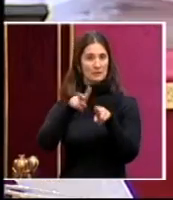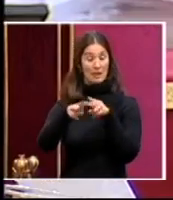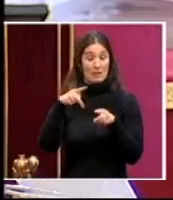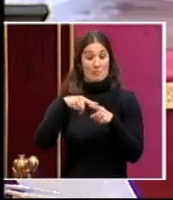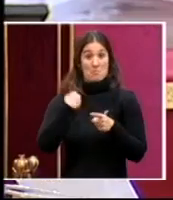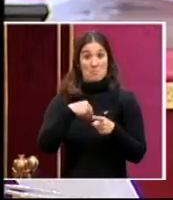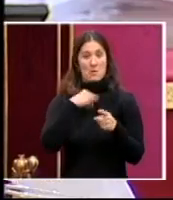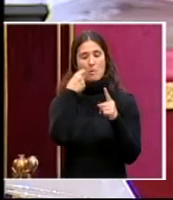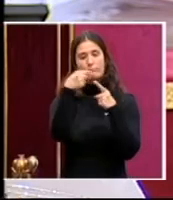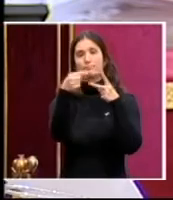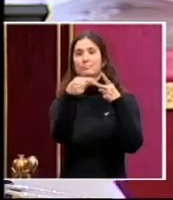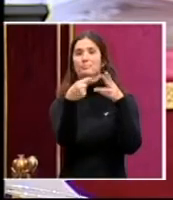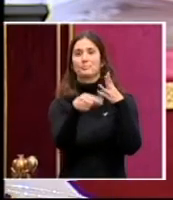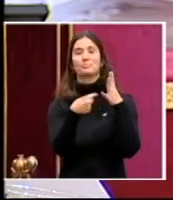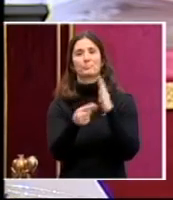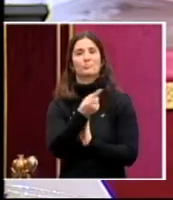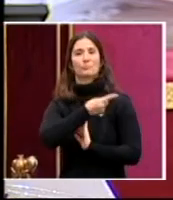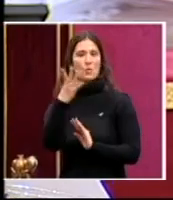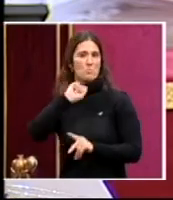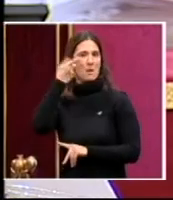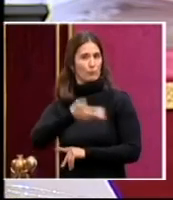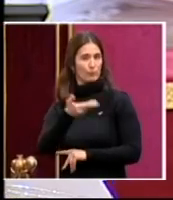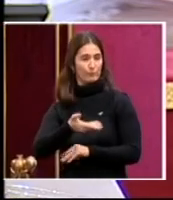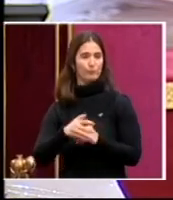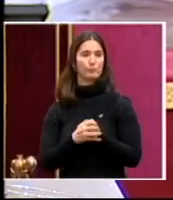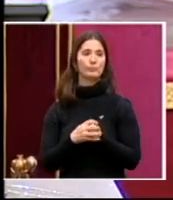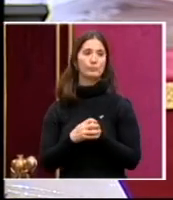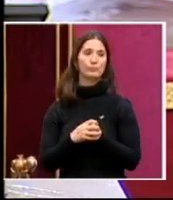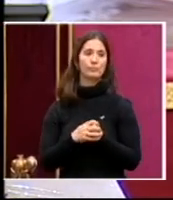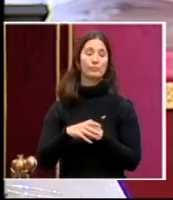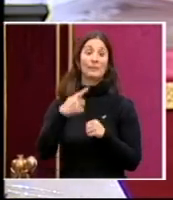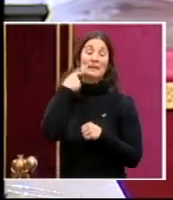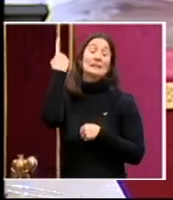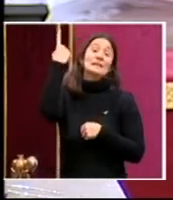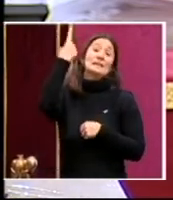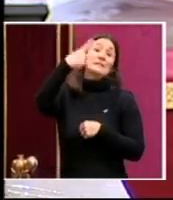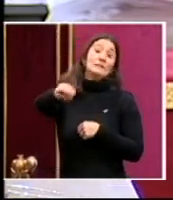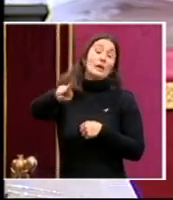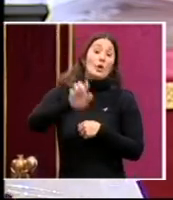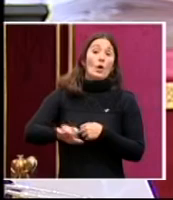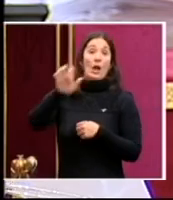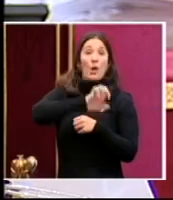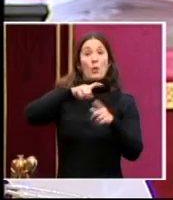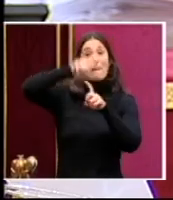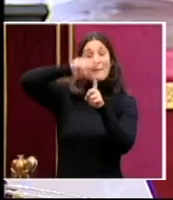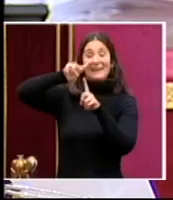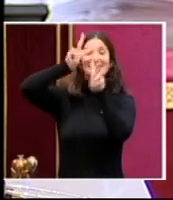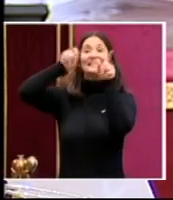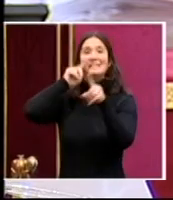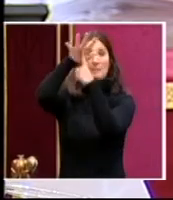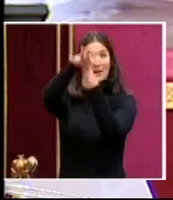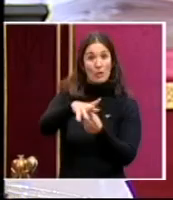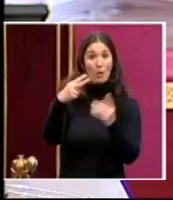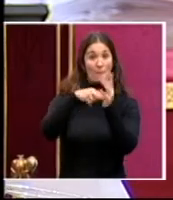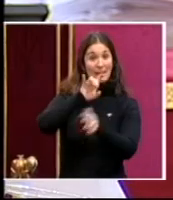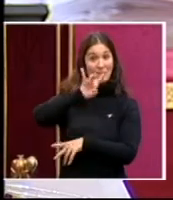que señalamos a continuación algunos de los más representativos. Según el Eurobarómetro sobre discriminación